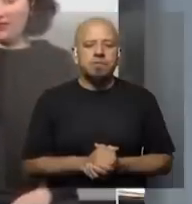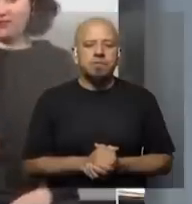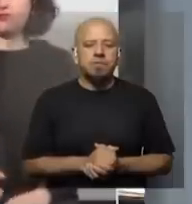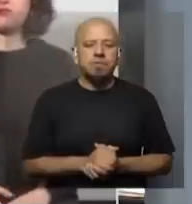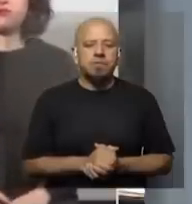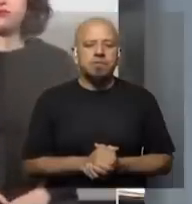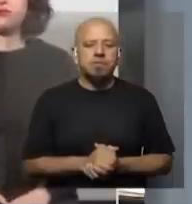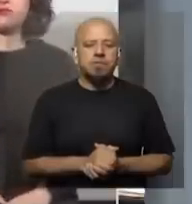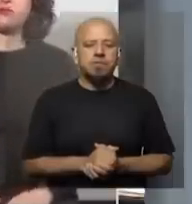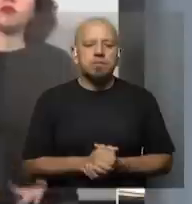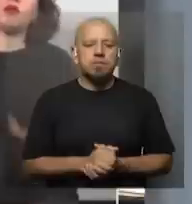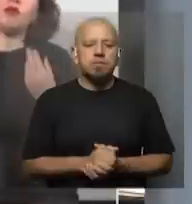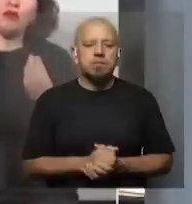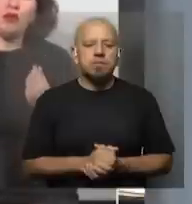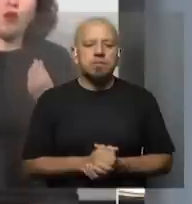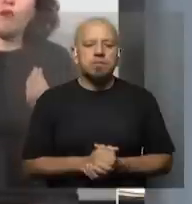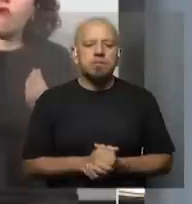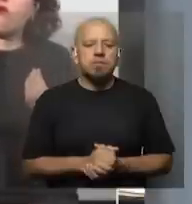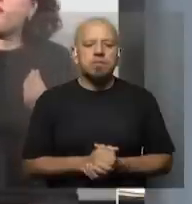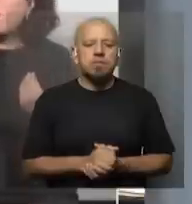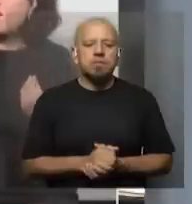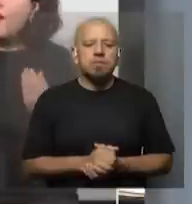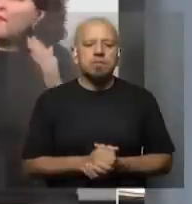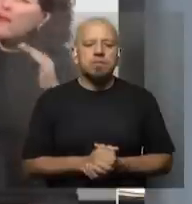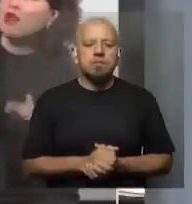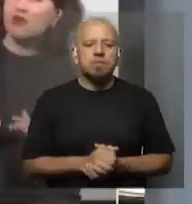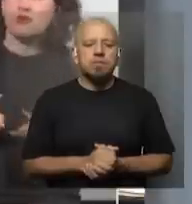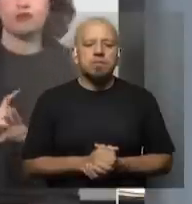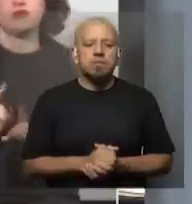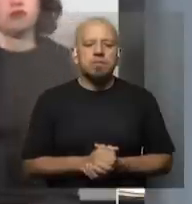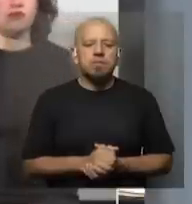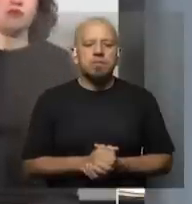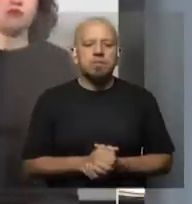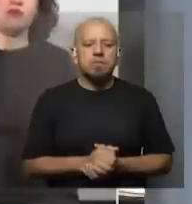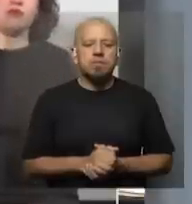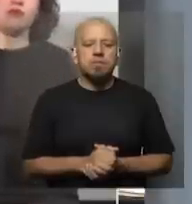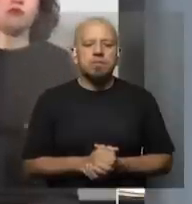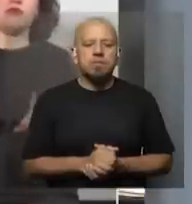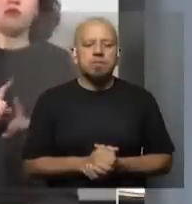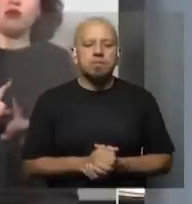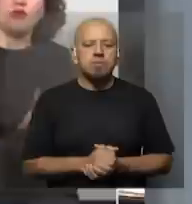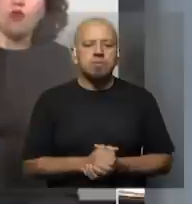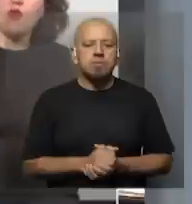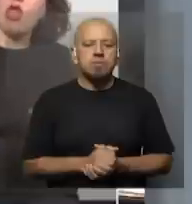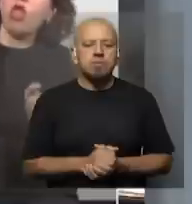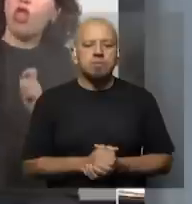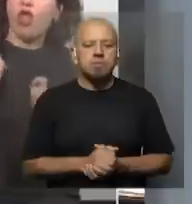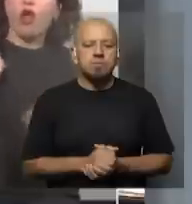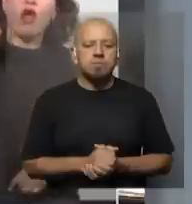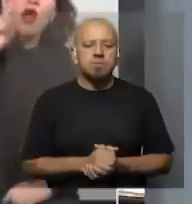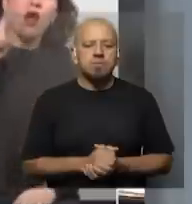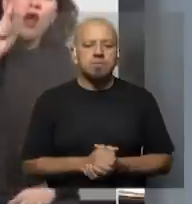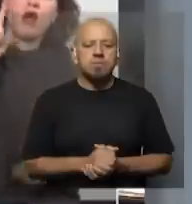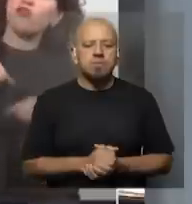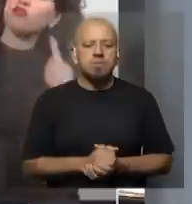cómo vamos a minimizar el problema no no se nos adjudique intención nosotros no